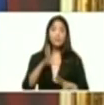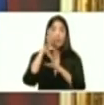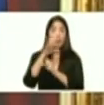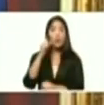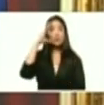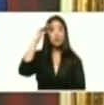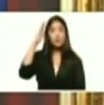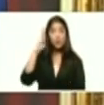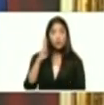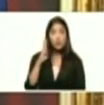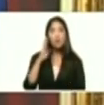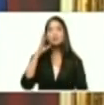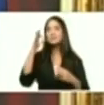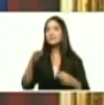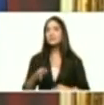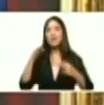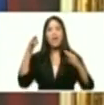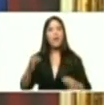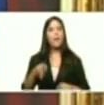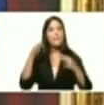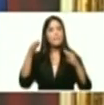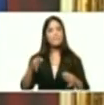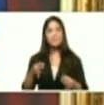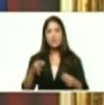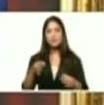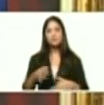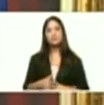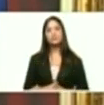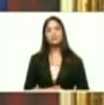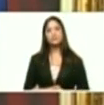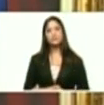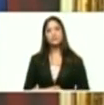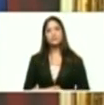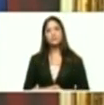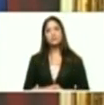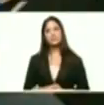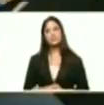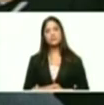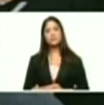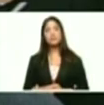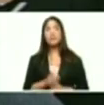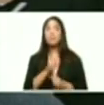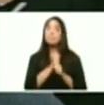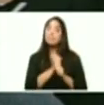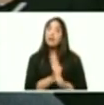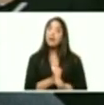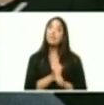Creador, siempre dejamos, una puerta abierta, a su rectificación,